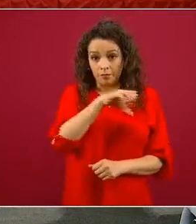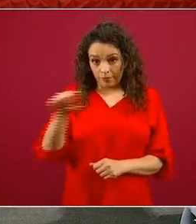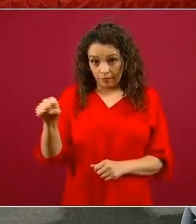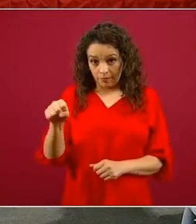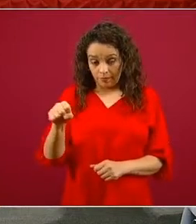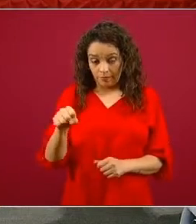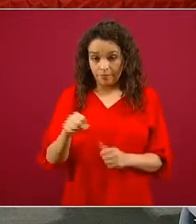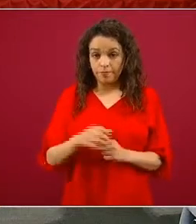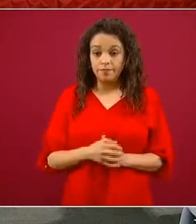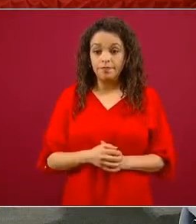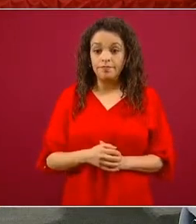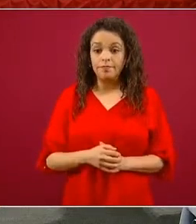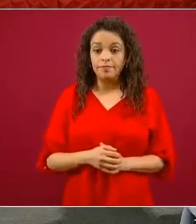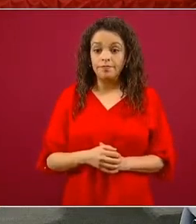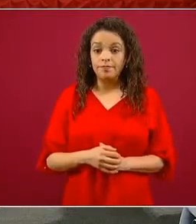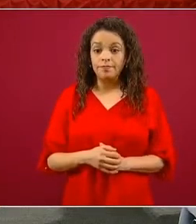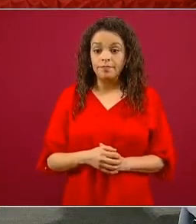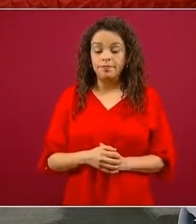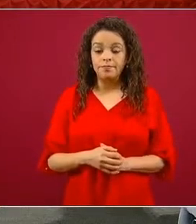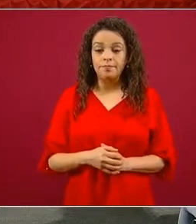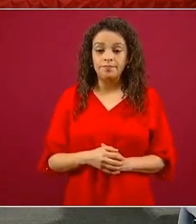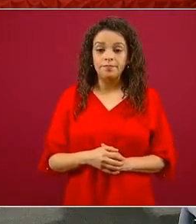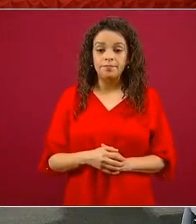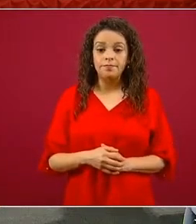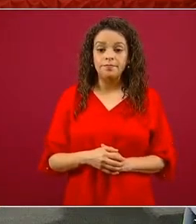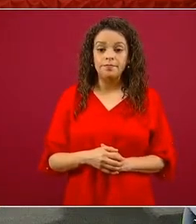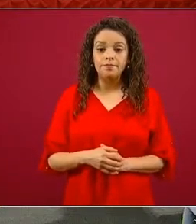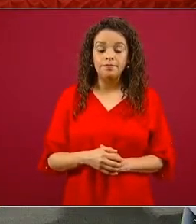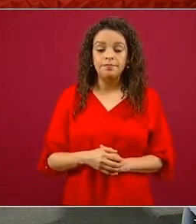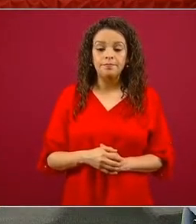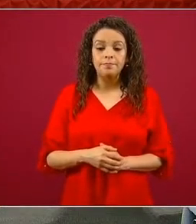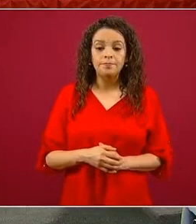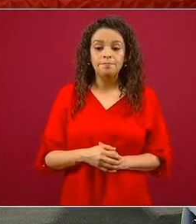del Seguro Social, si me pasan la siguiente, gracias,